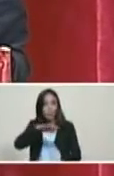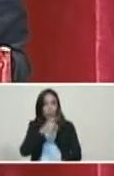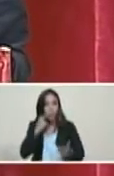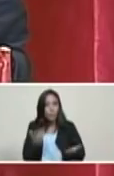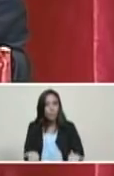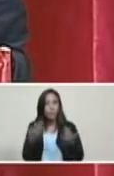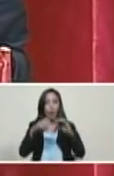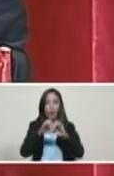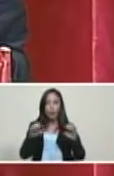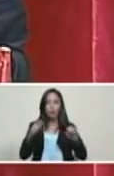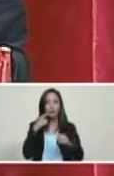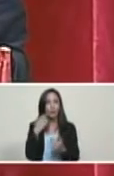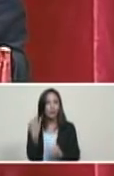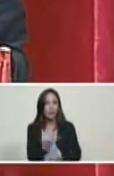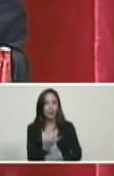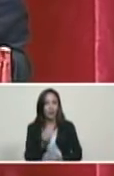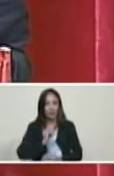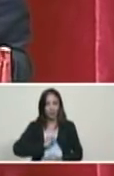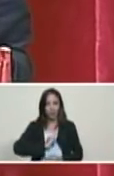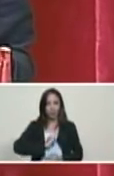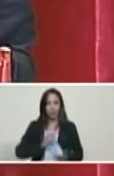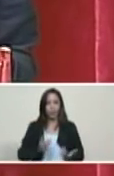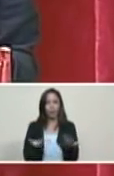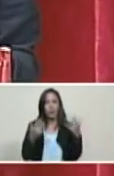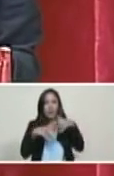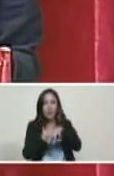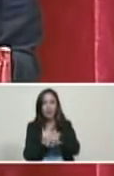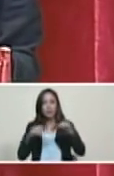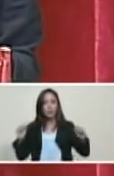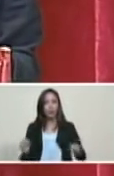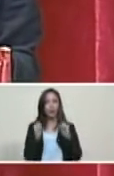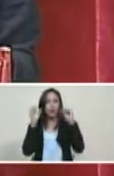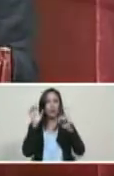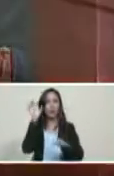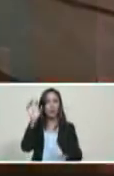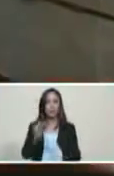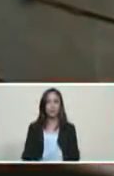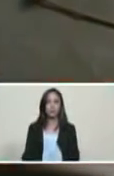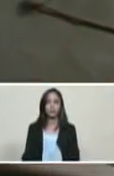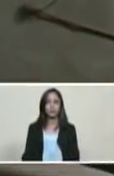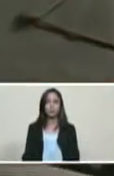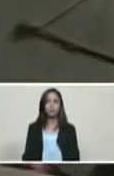educación liberadora, emancipadora. ¡Que viva la patria!